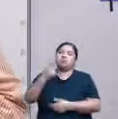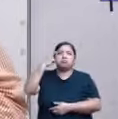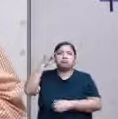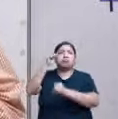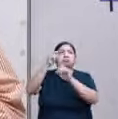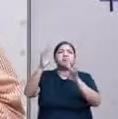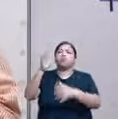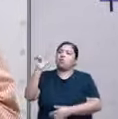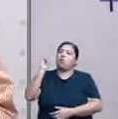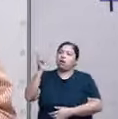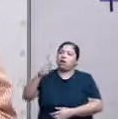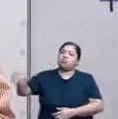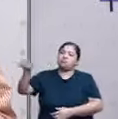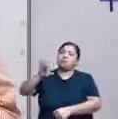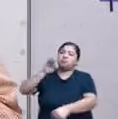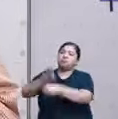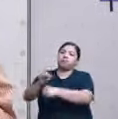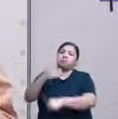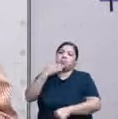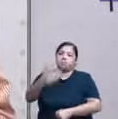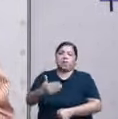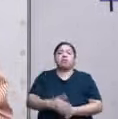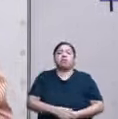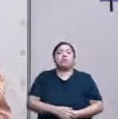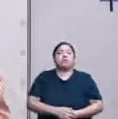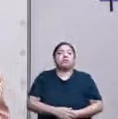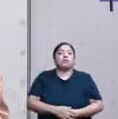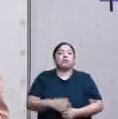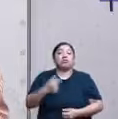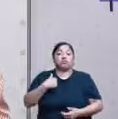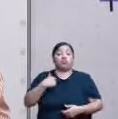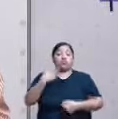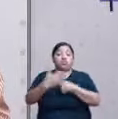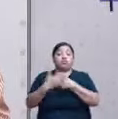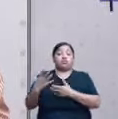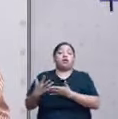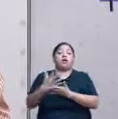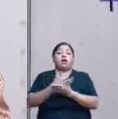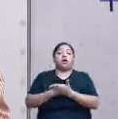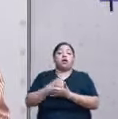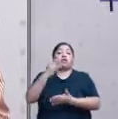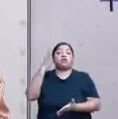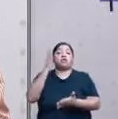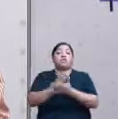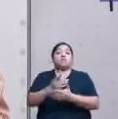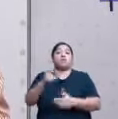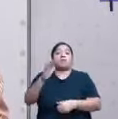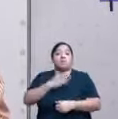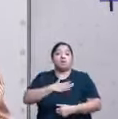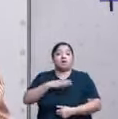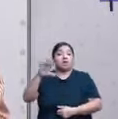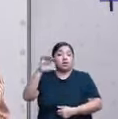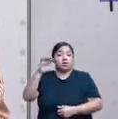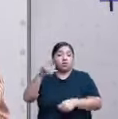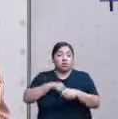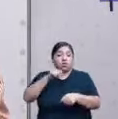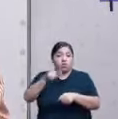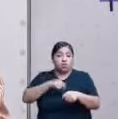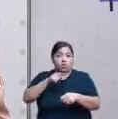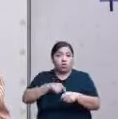una campaña solamente constructiva. Una vez ganando, el único color que me importará y que haré hasta lo